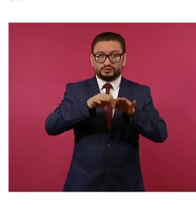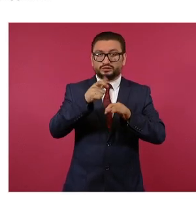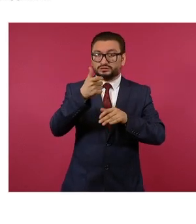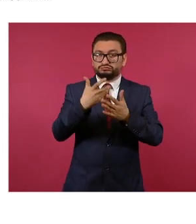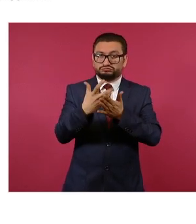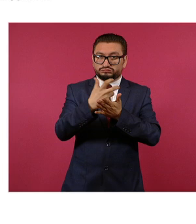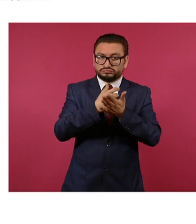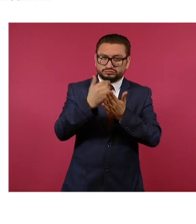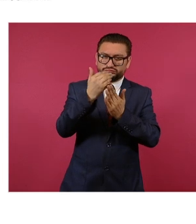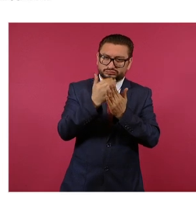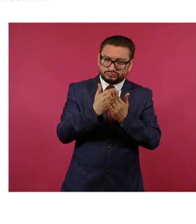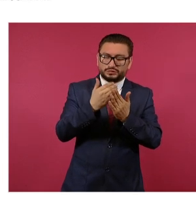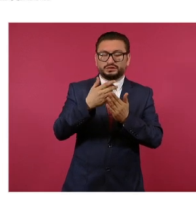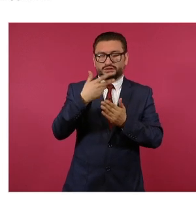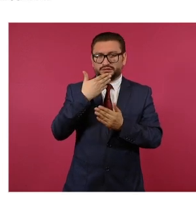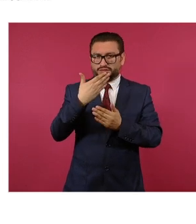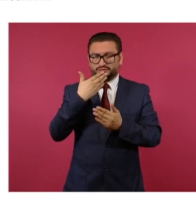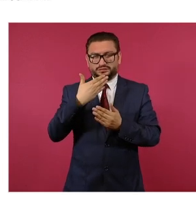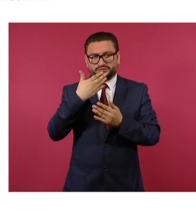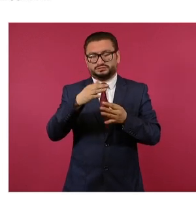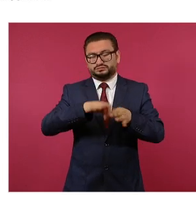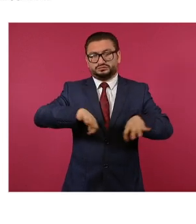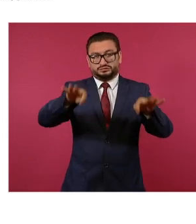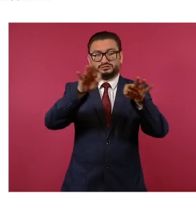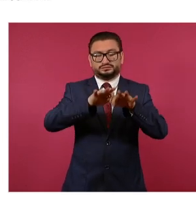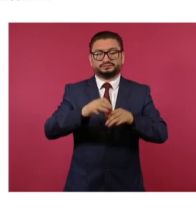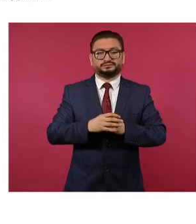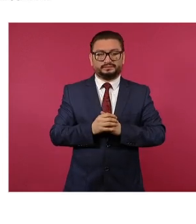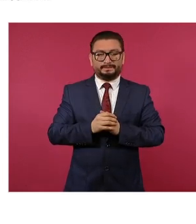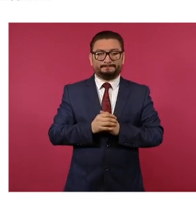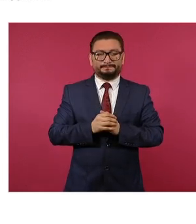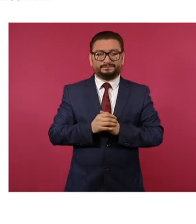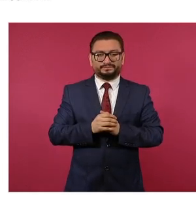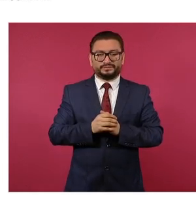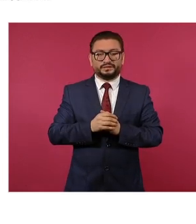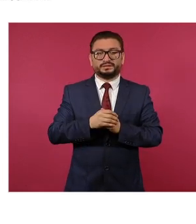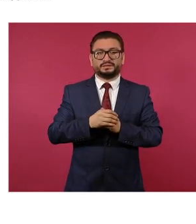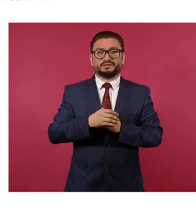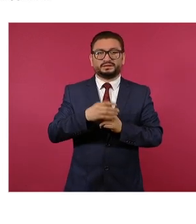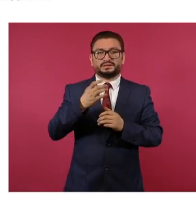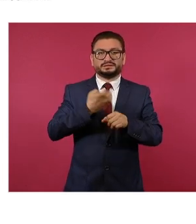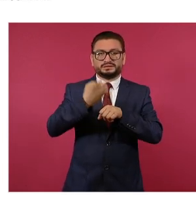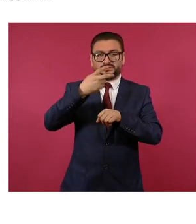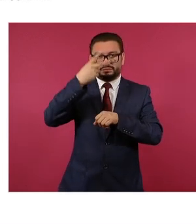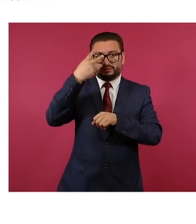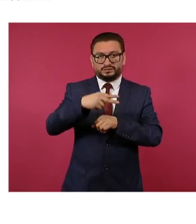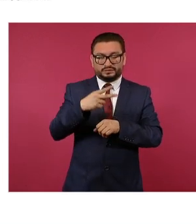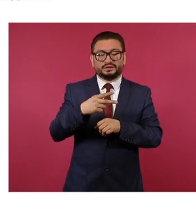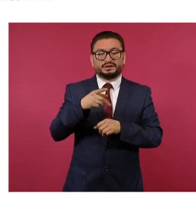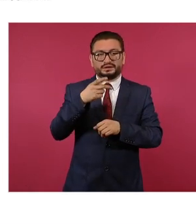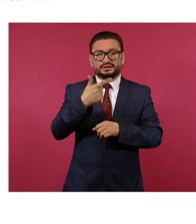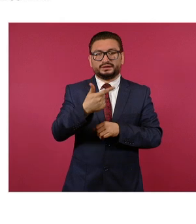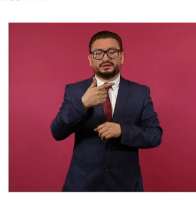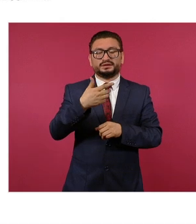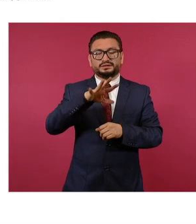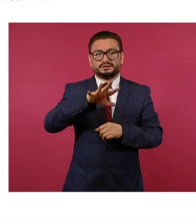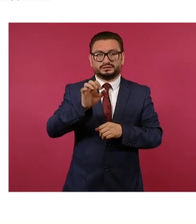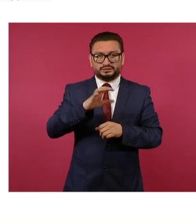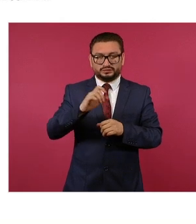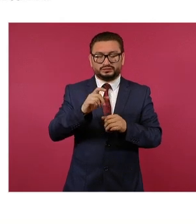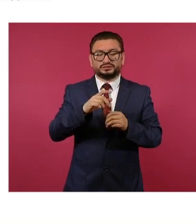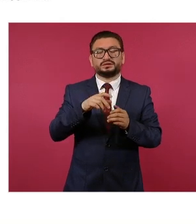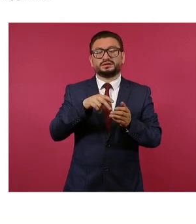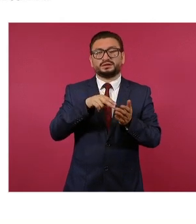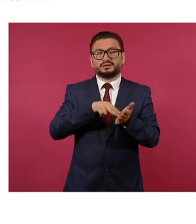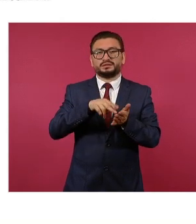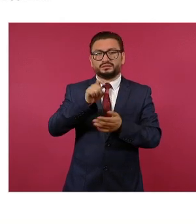ganancia. Eso es bien importante y vale la pena resaltarlo. Tenemos también en La Paz, Estado de México, G500 con el litro de diésel a